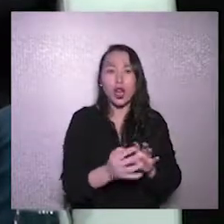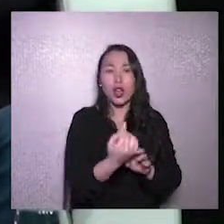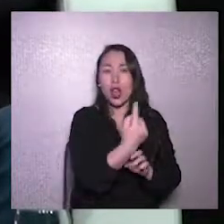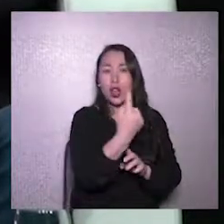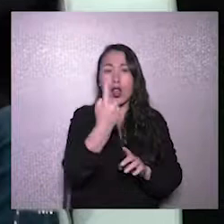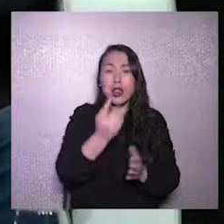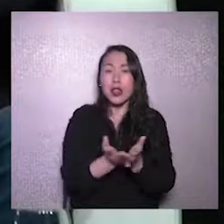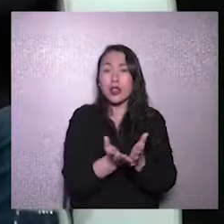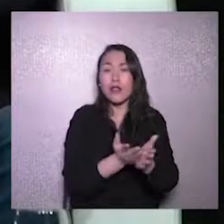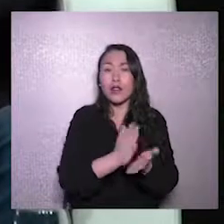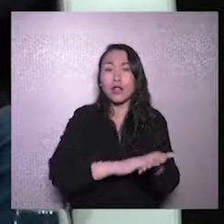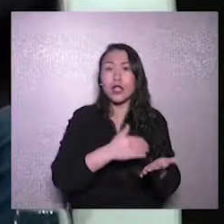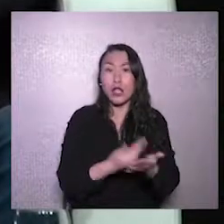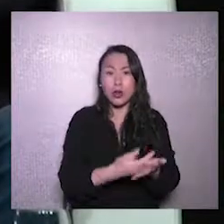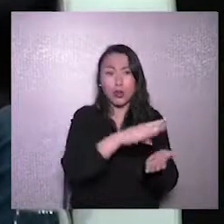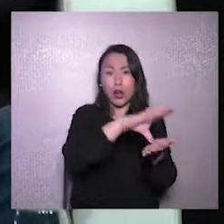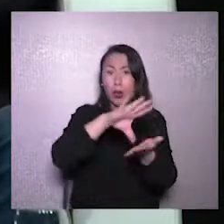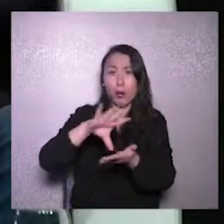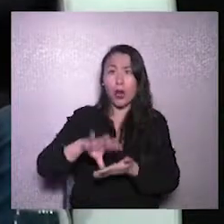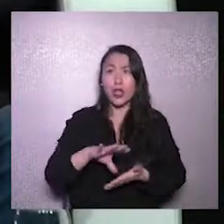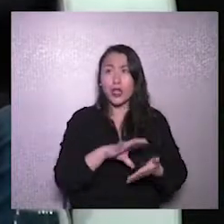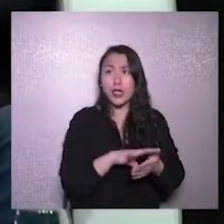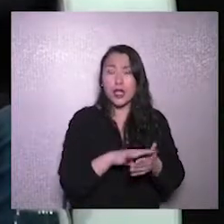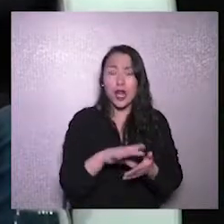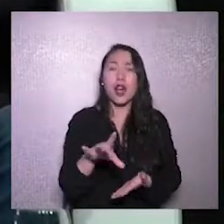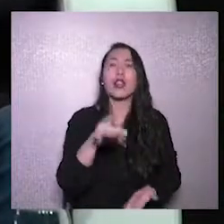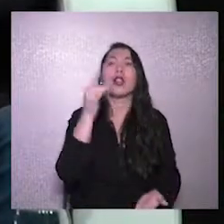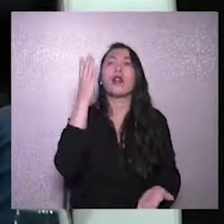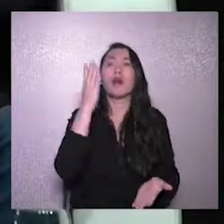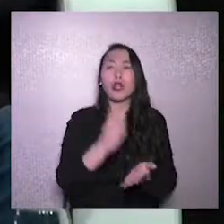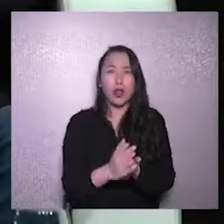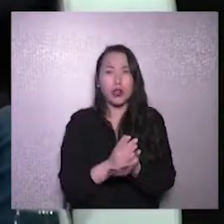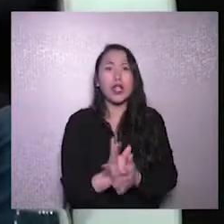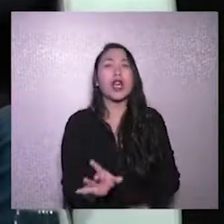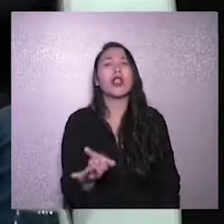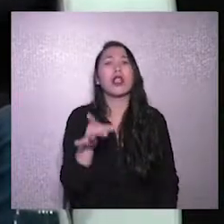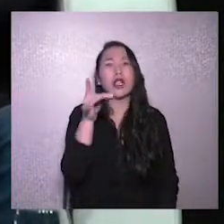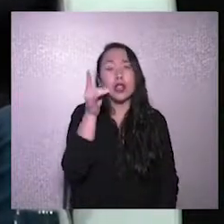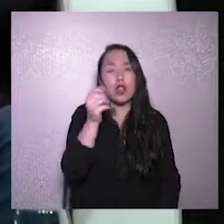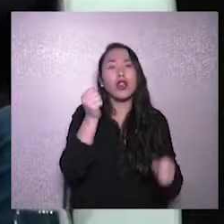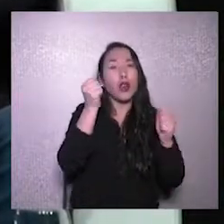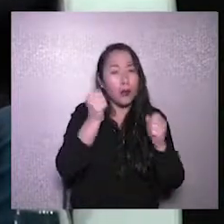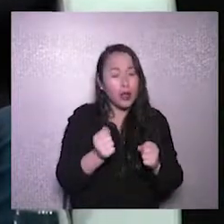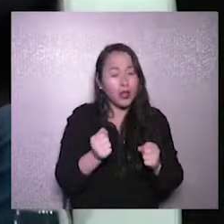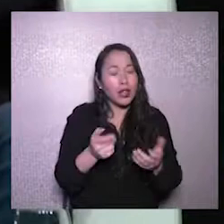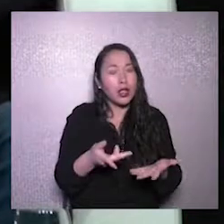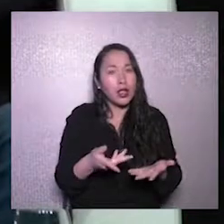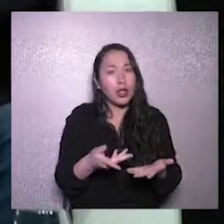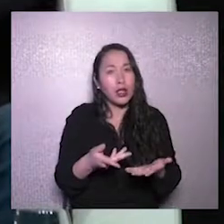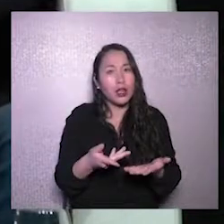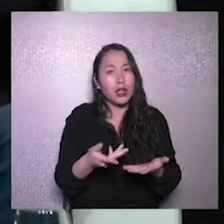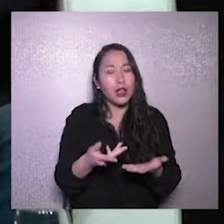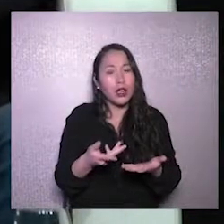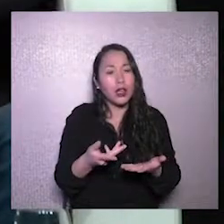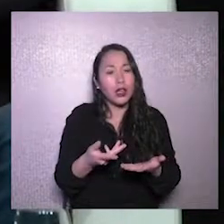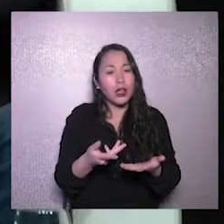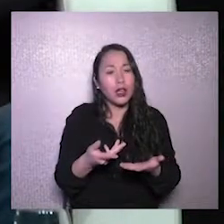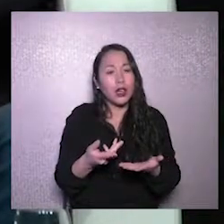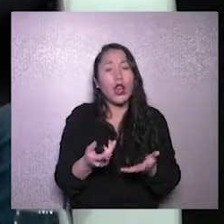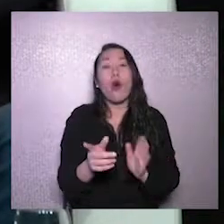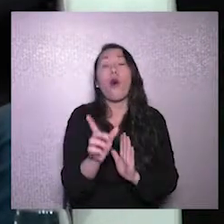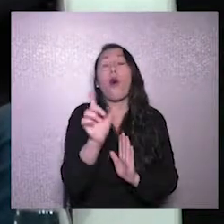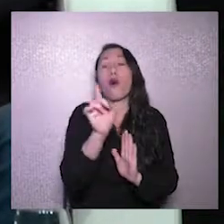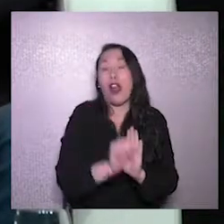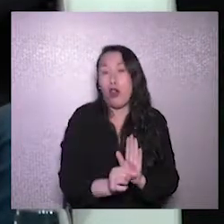salud de cada uno de los países del OCDE ha determinado y ha detectado que puede significar un ahorro en los costos